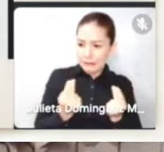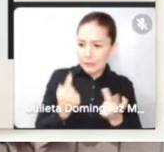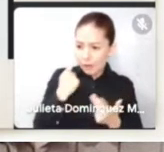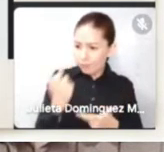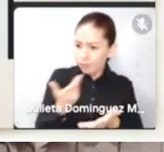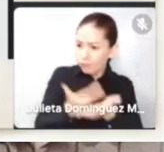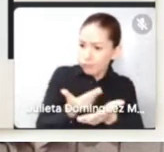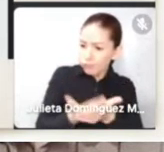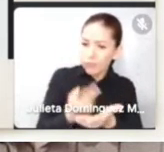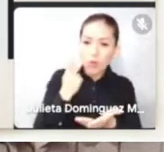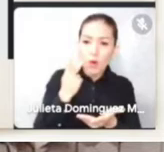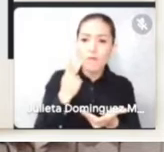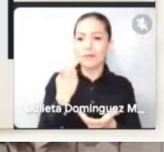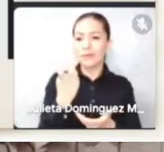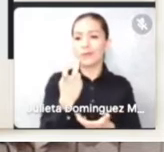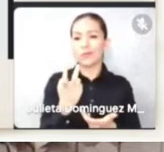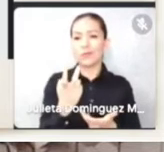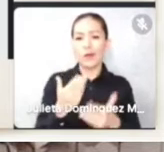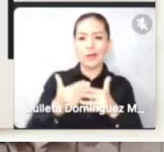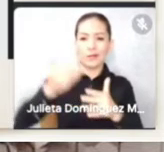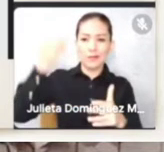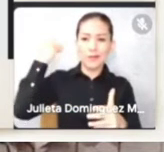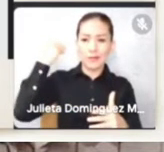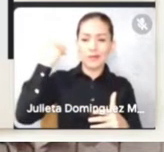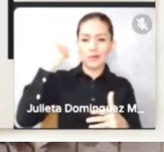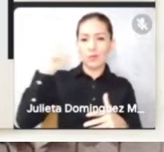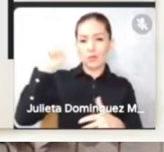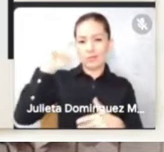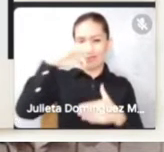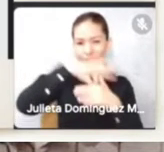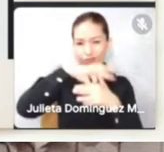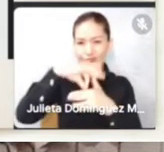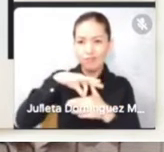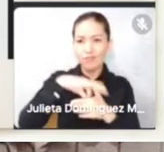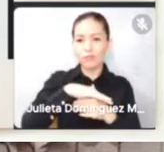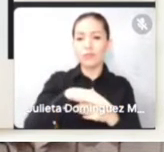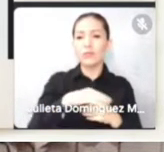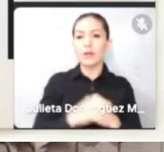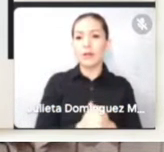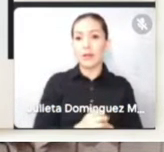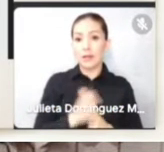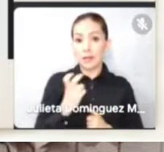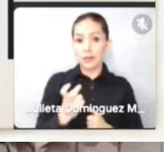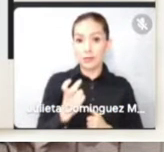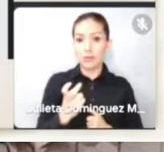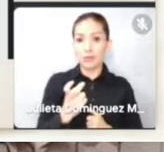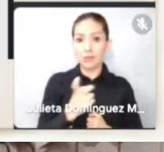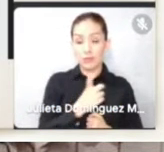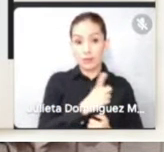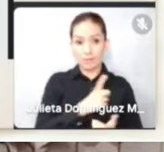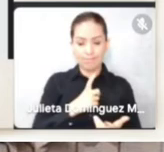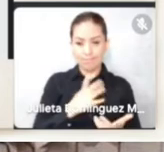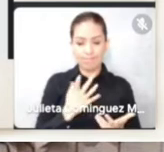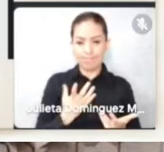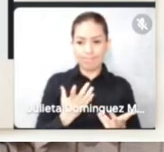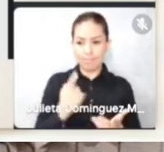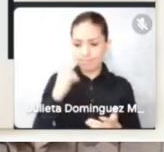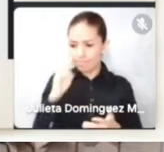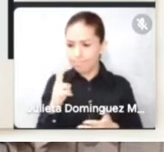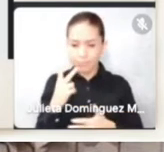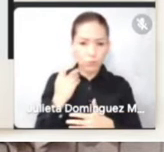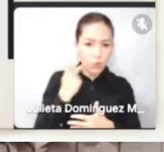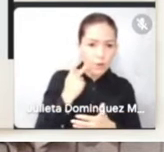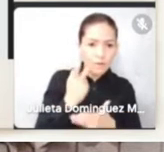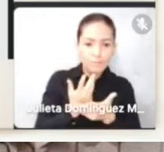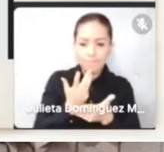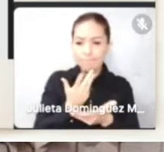de forma generalizada durante el desarrollo del proceso electoral y que las mismas sean de tal gravedad que afecten el resultado de la